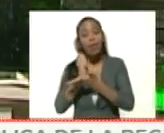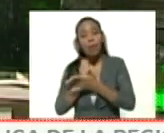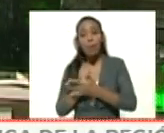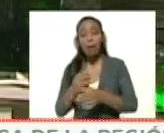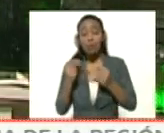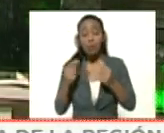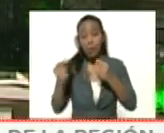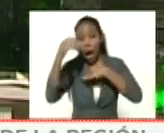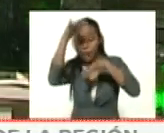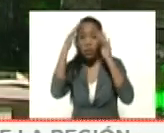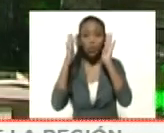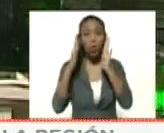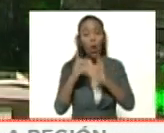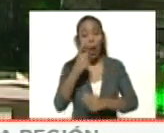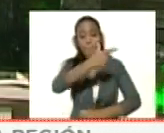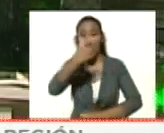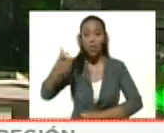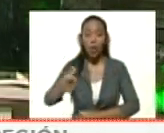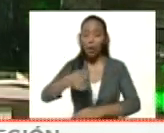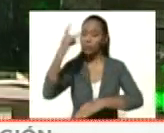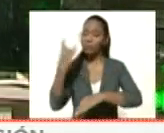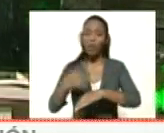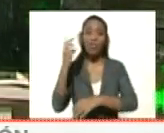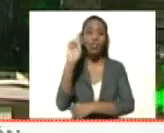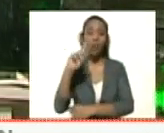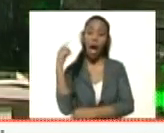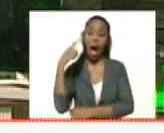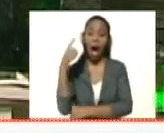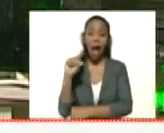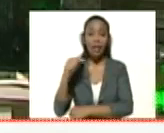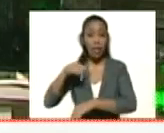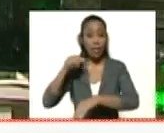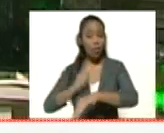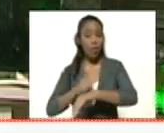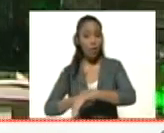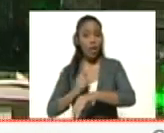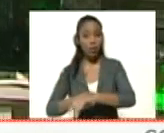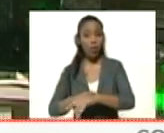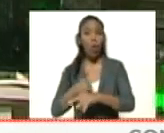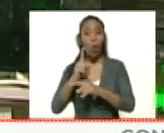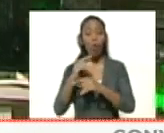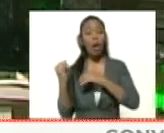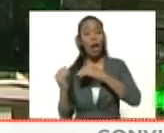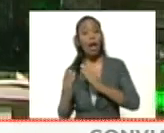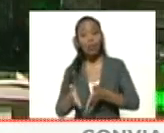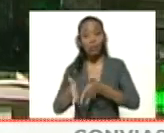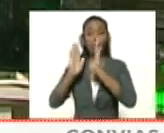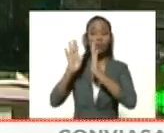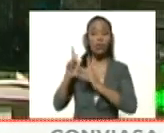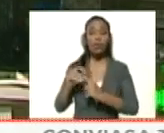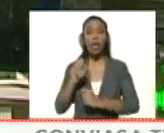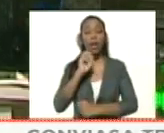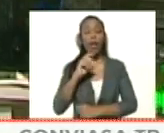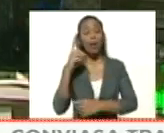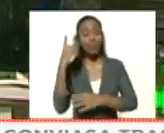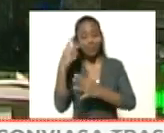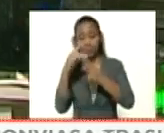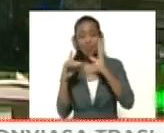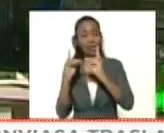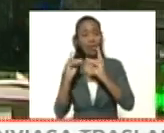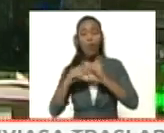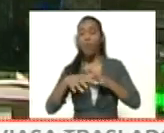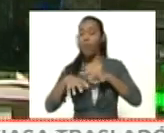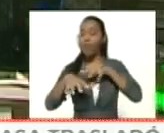para atender los casos graves. Venezuela cuenta en este momento con una infraestructura de 23.500 camas de